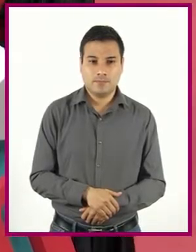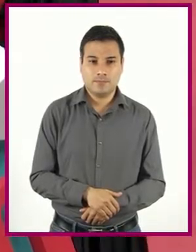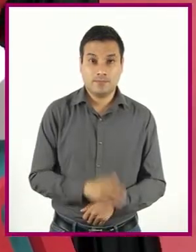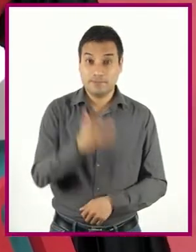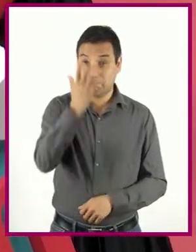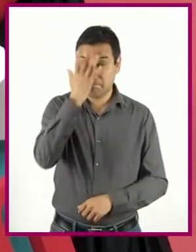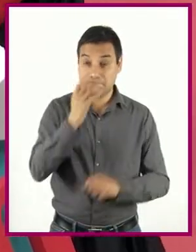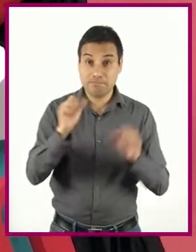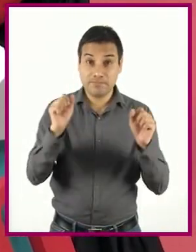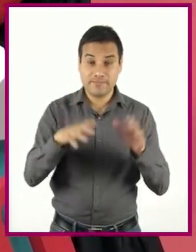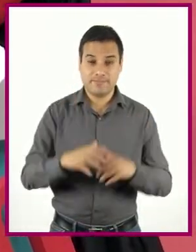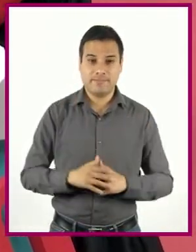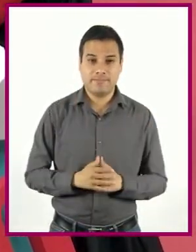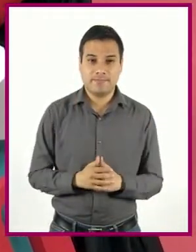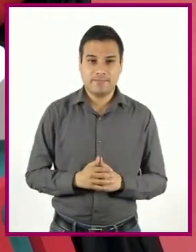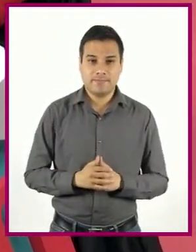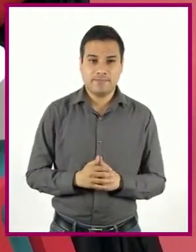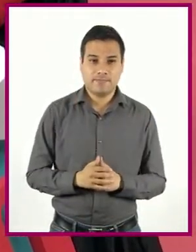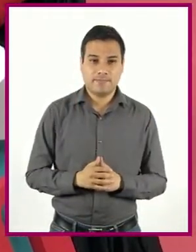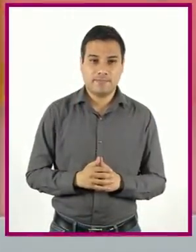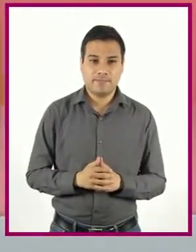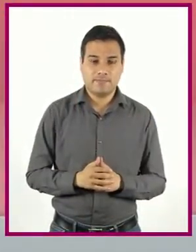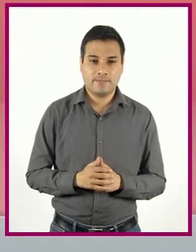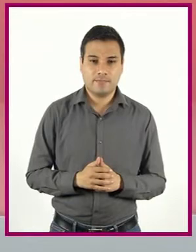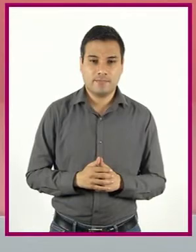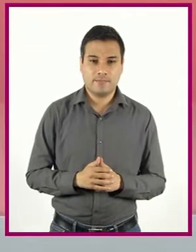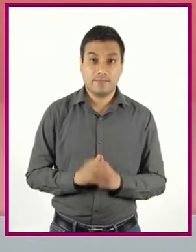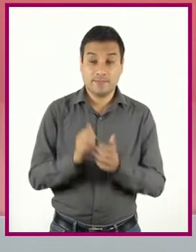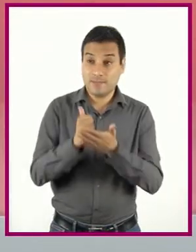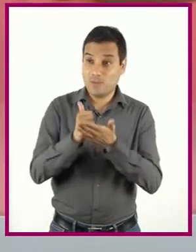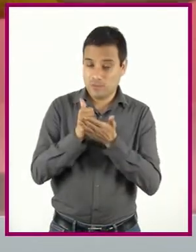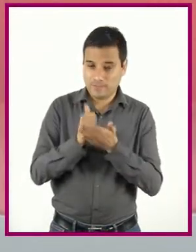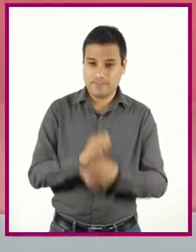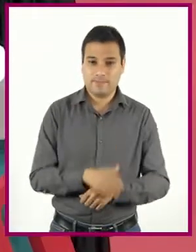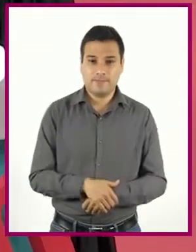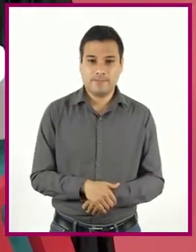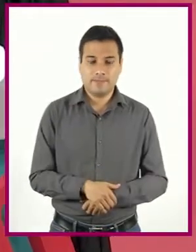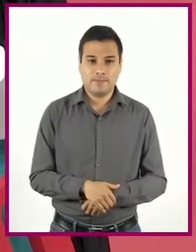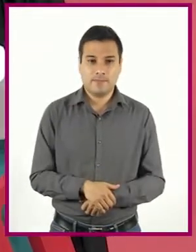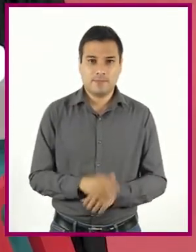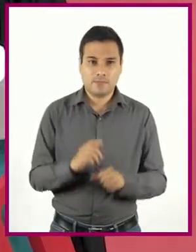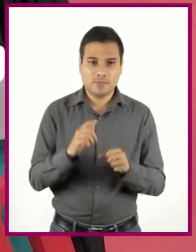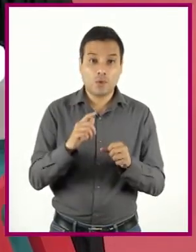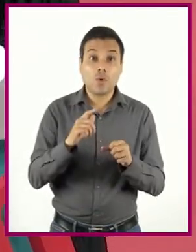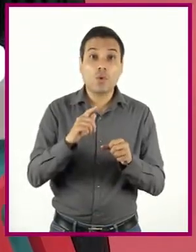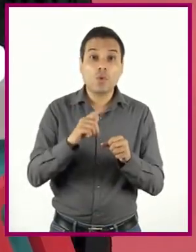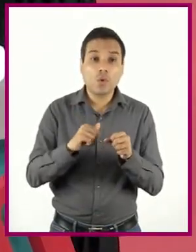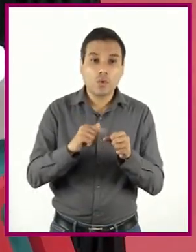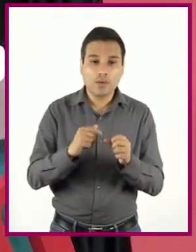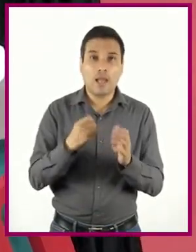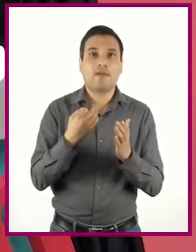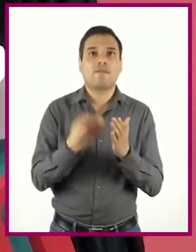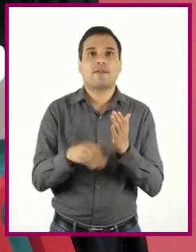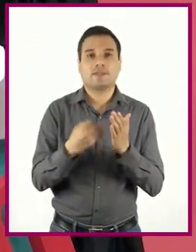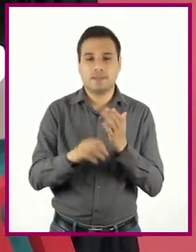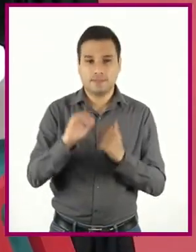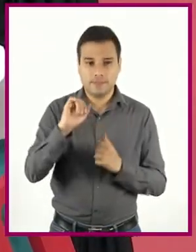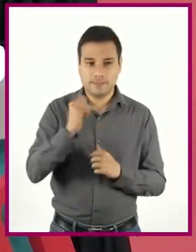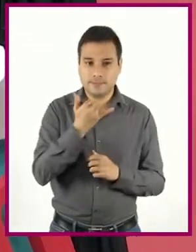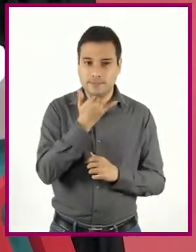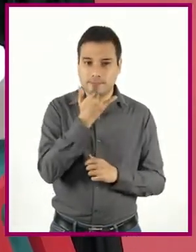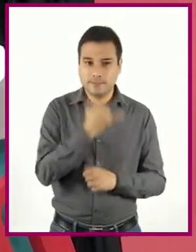¡Magia! ¡Y tapamos! ¡Ayúdame! ¿Y el colorante? ¡Ah, sí!